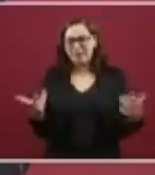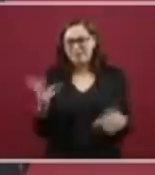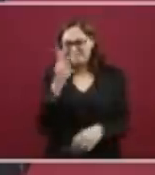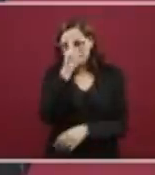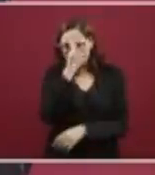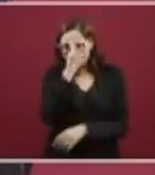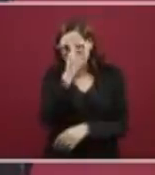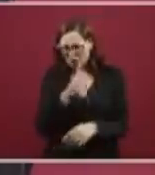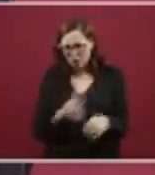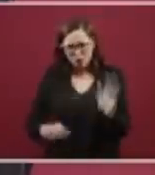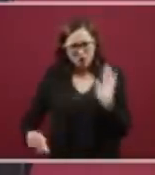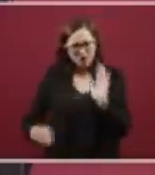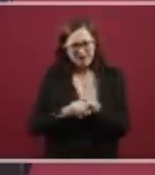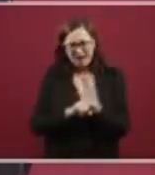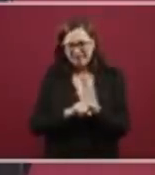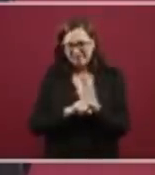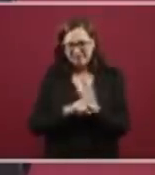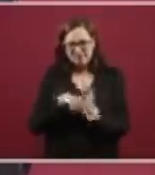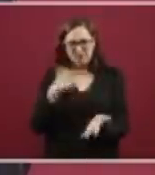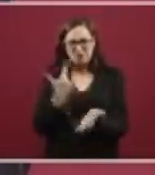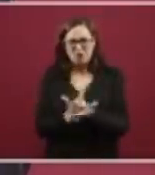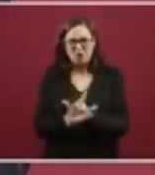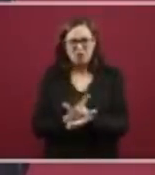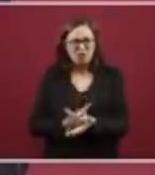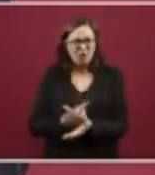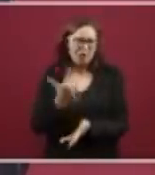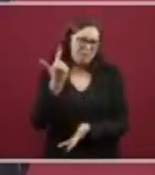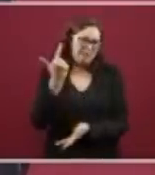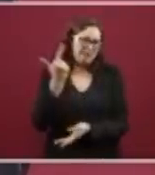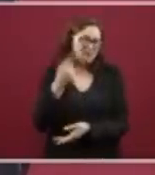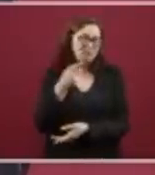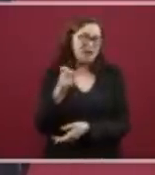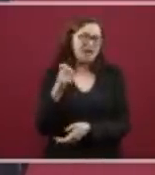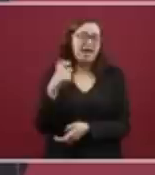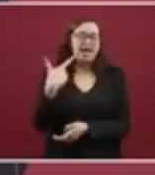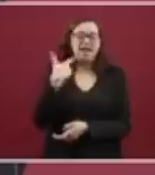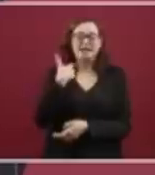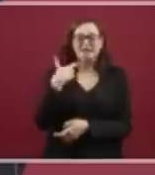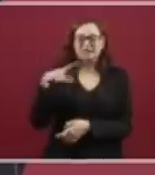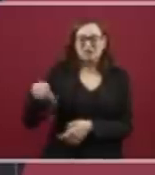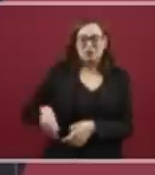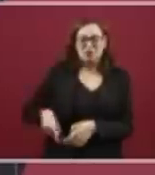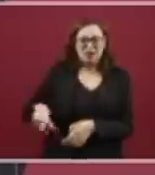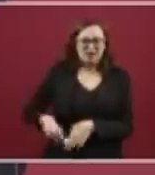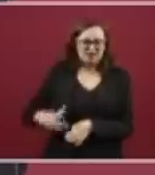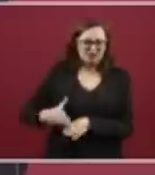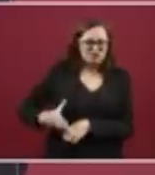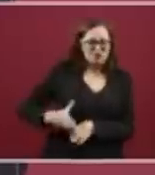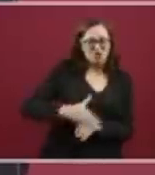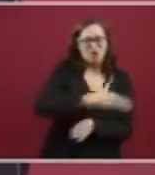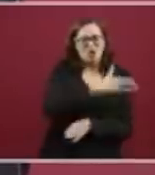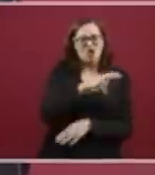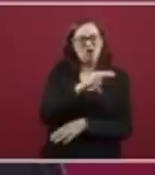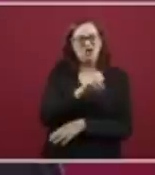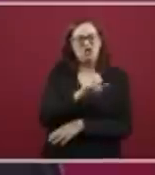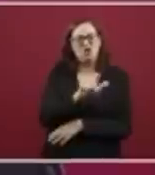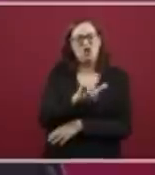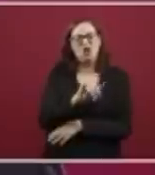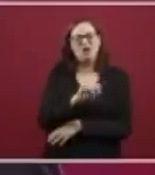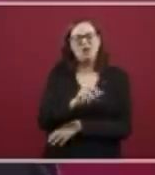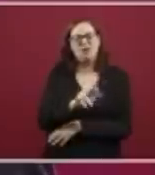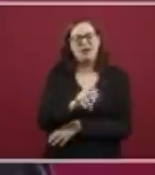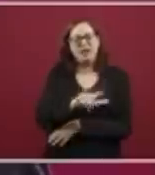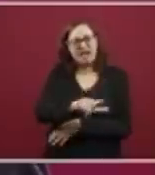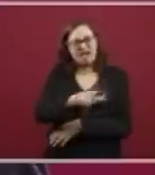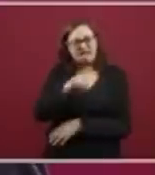negativos, dañinos de la llamada política neoliberal o neoporfirista, es la desintegración